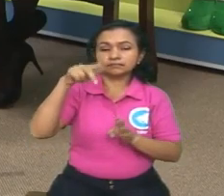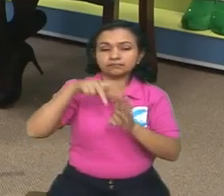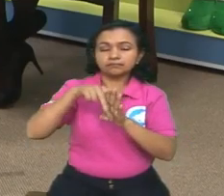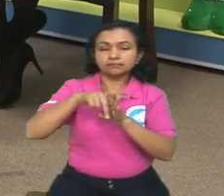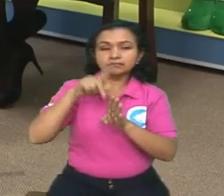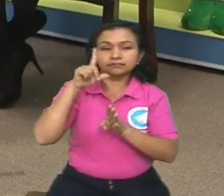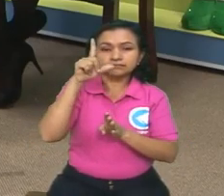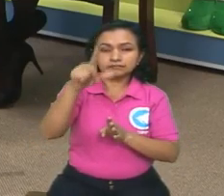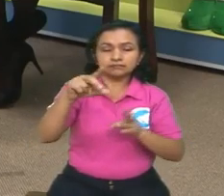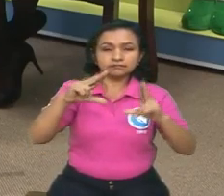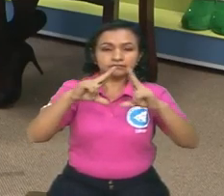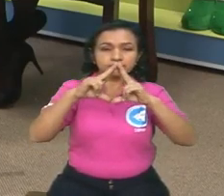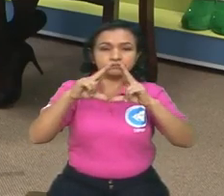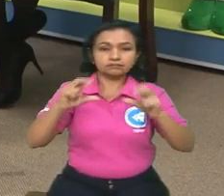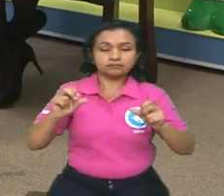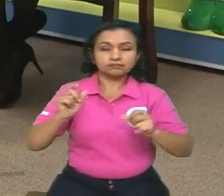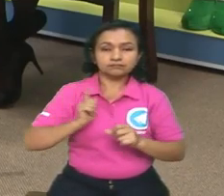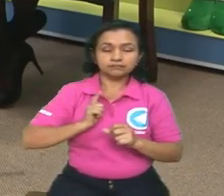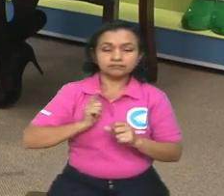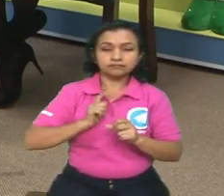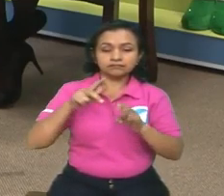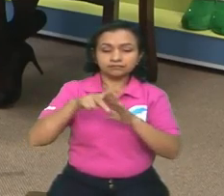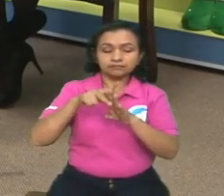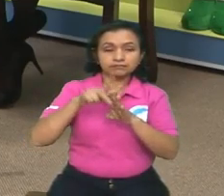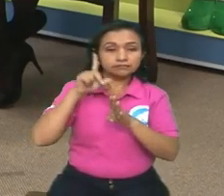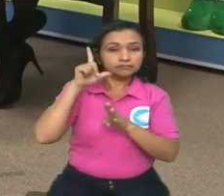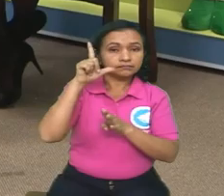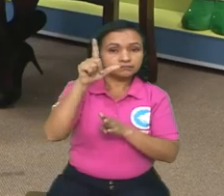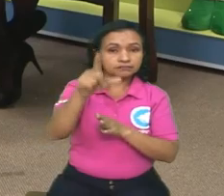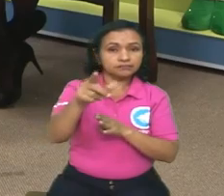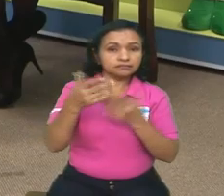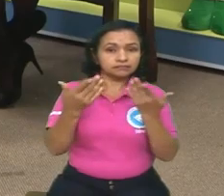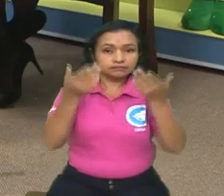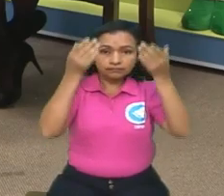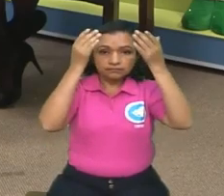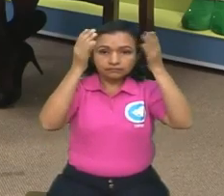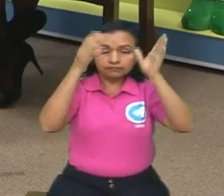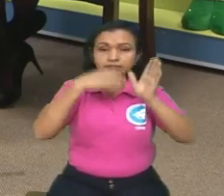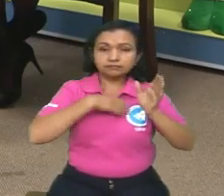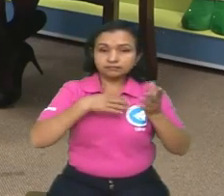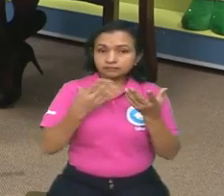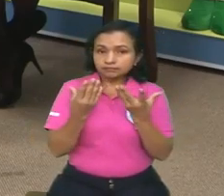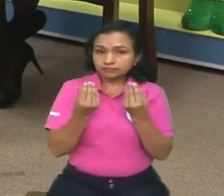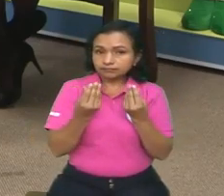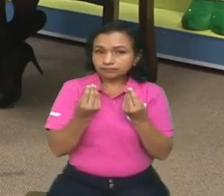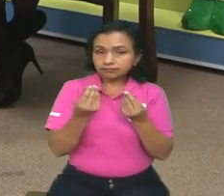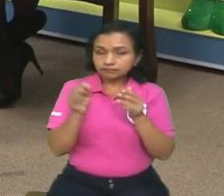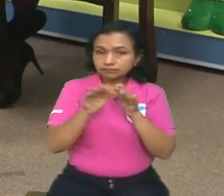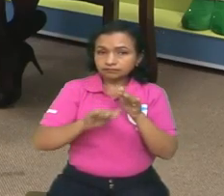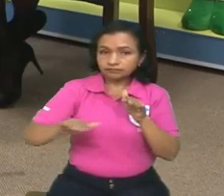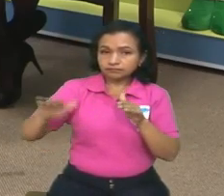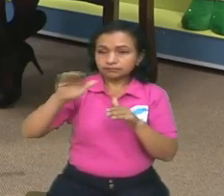nuestro país? Tenemos bastante zona rural y que por cultura, pues por el temor, son más como